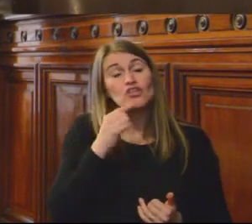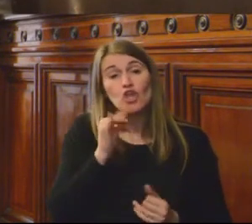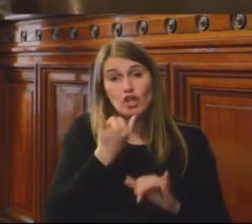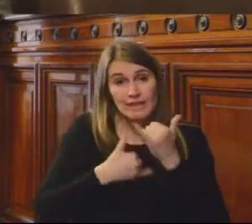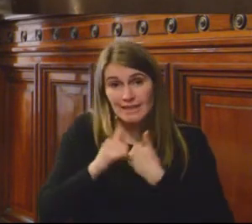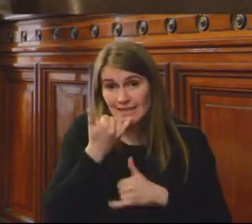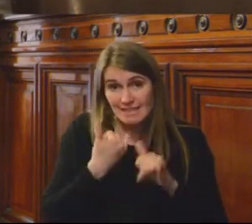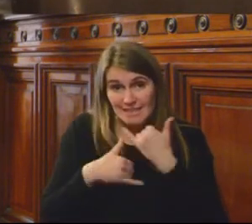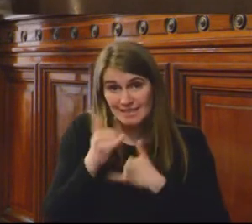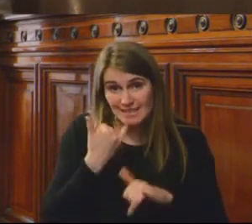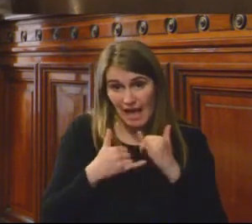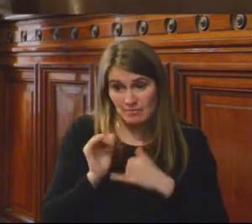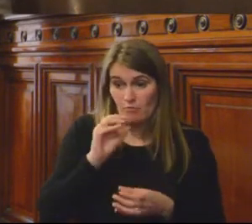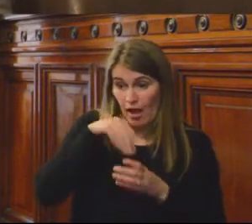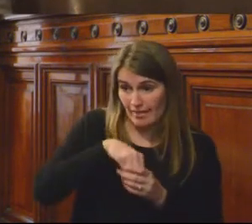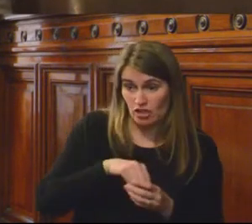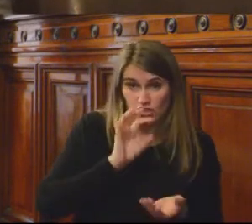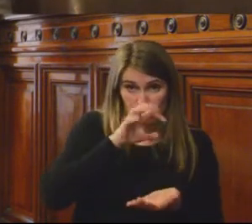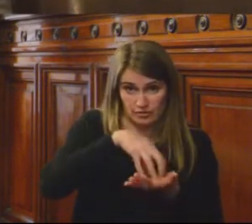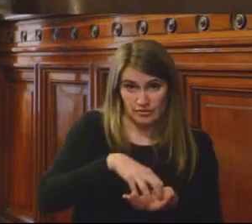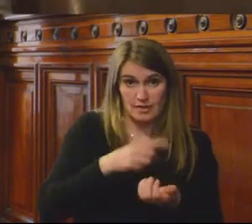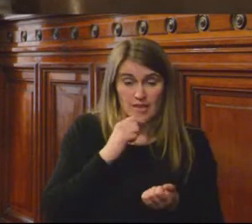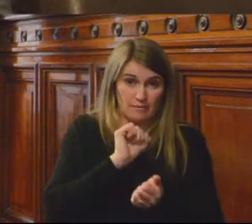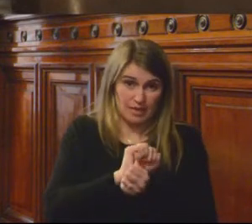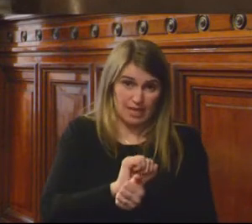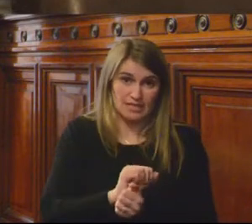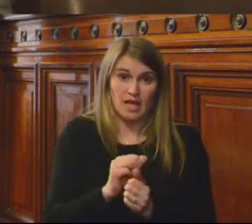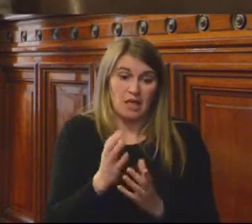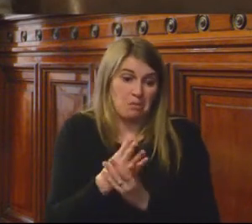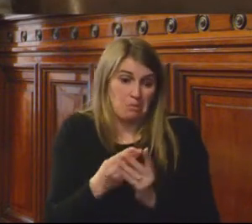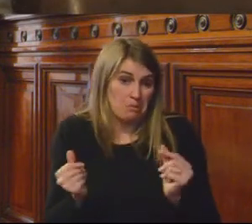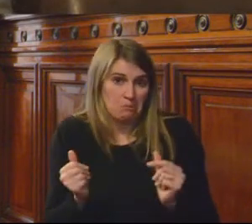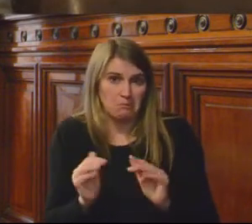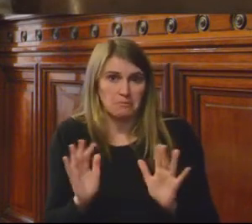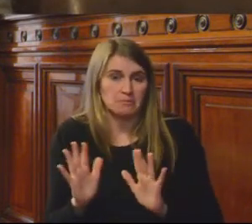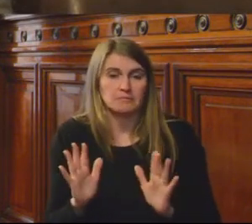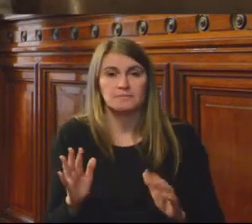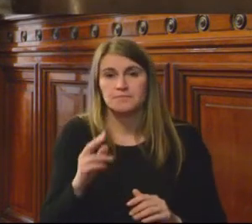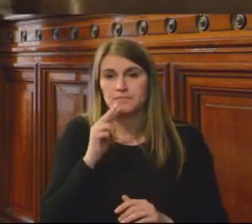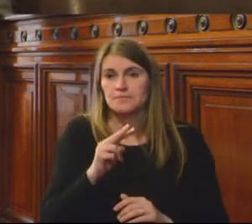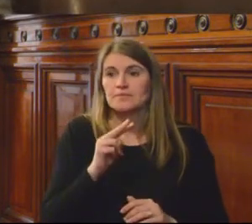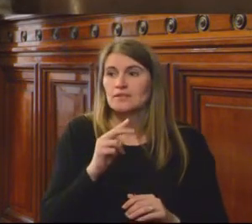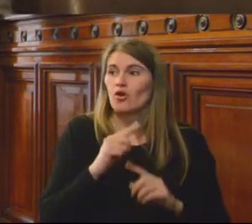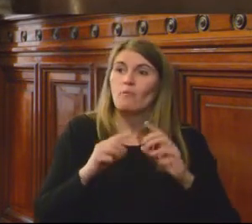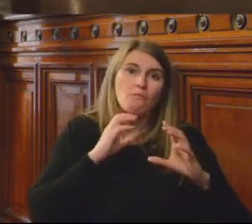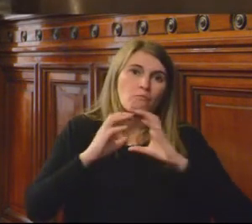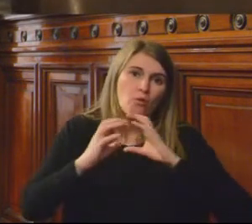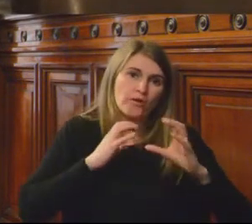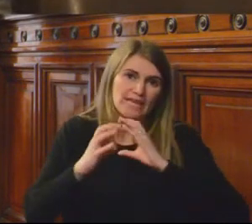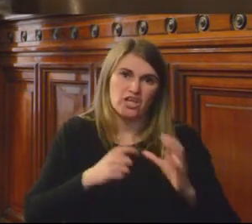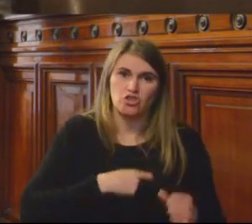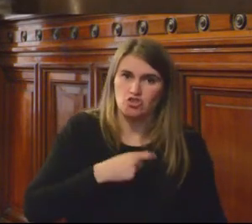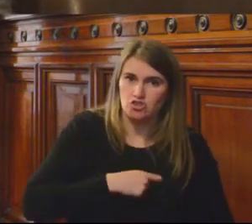noticias de los centros penitenciarios en Venezuela desaparecieron de los medios de comunicación social e